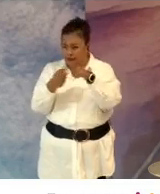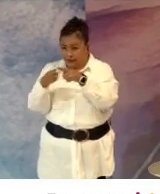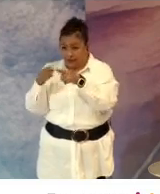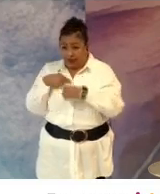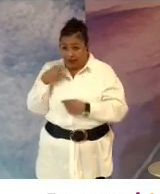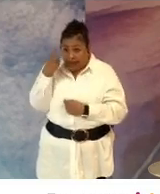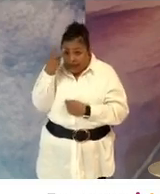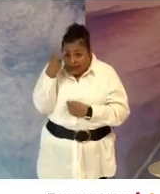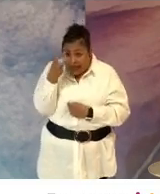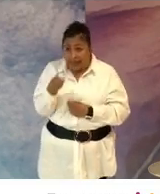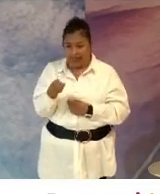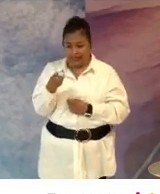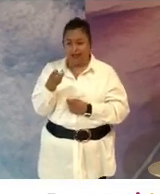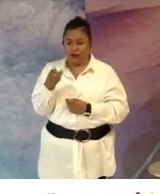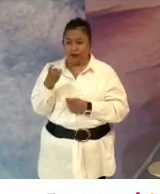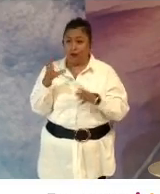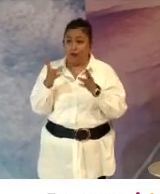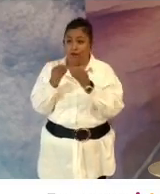son